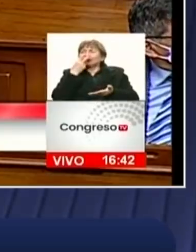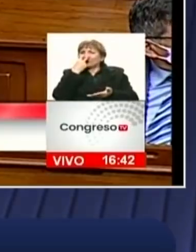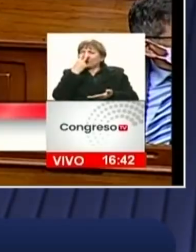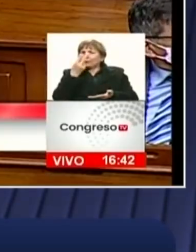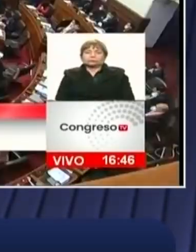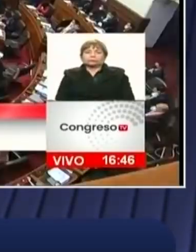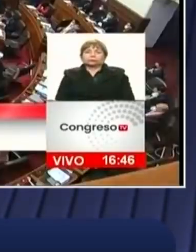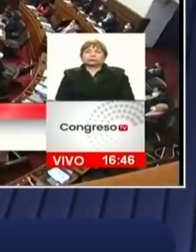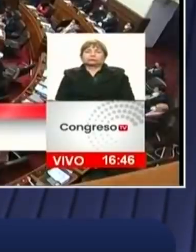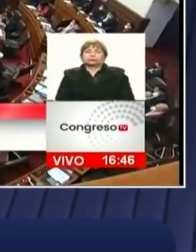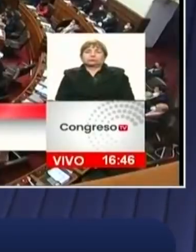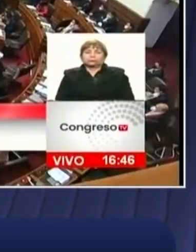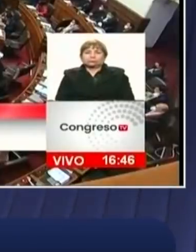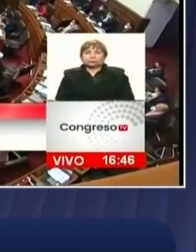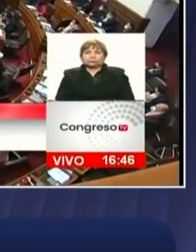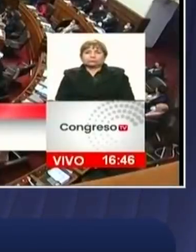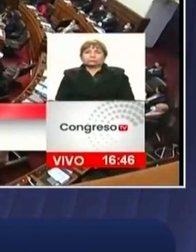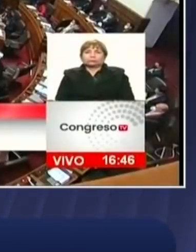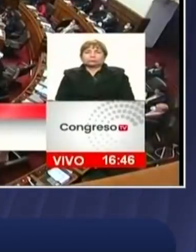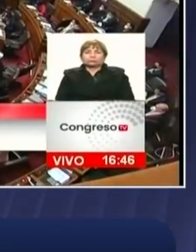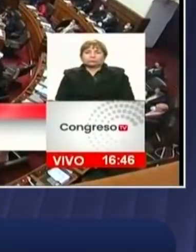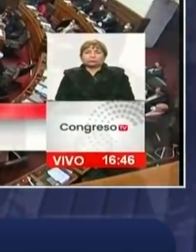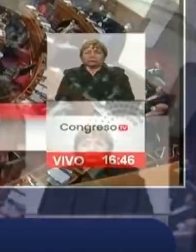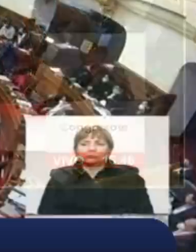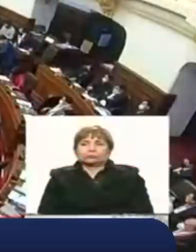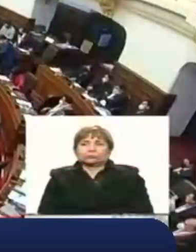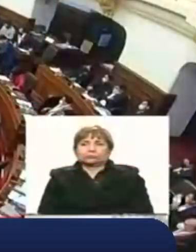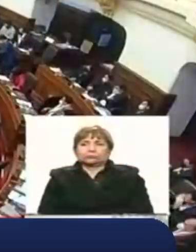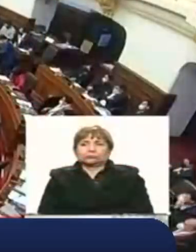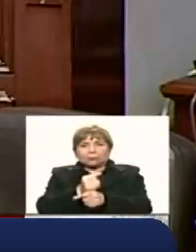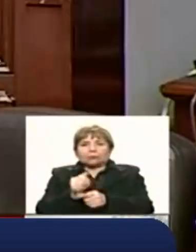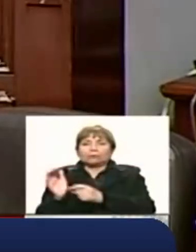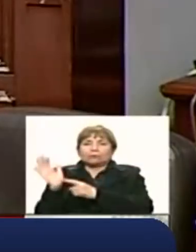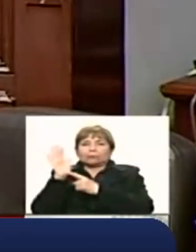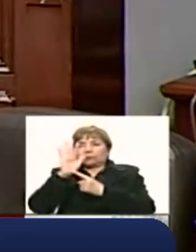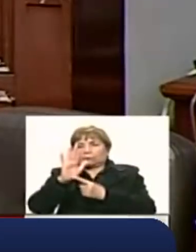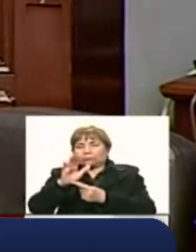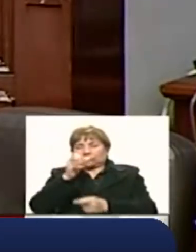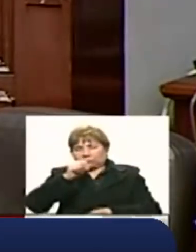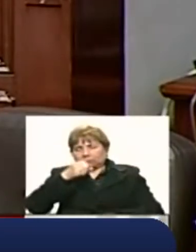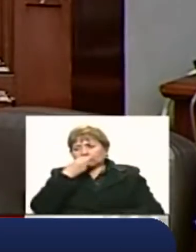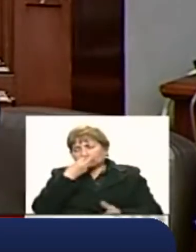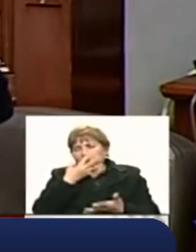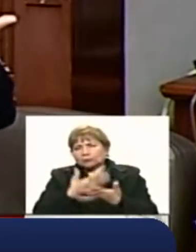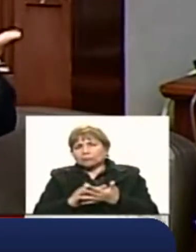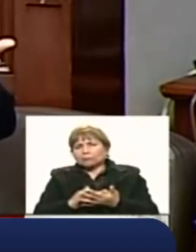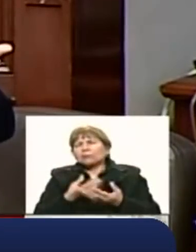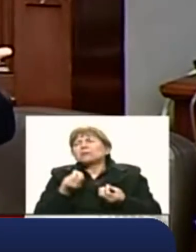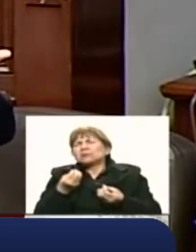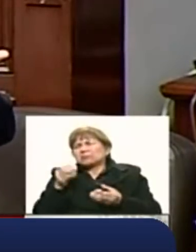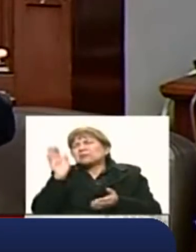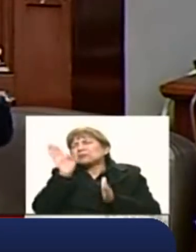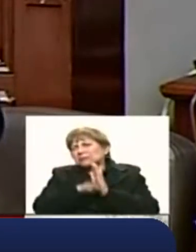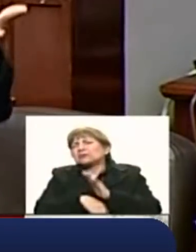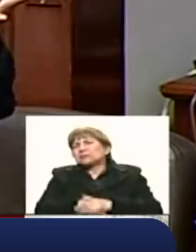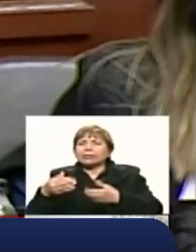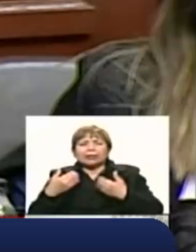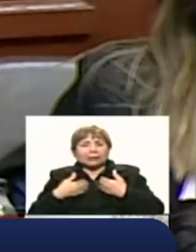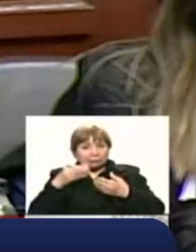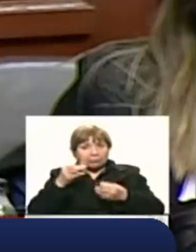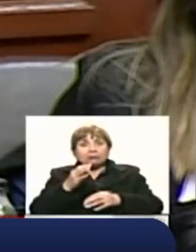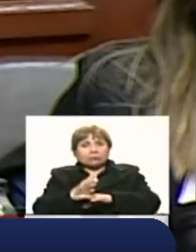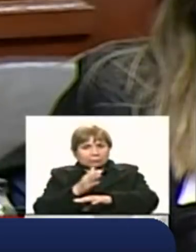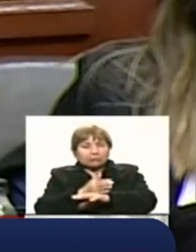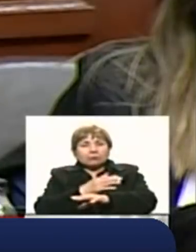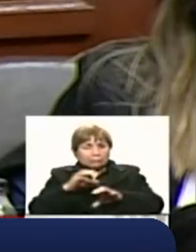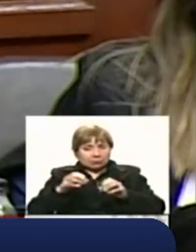cometió el referee. Bueno, vamos a ver si lo logramos, pero hemos comprendido entonces lo claro, es que se cuentan los que están presentes